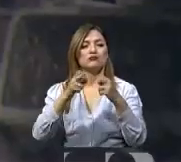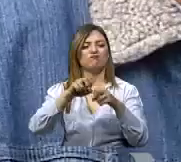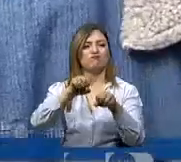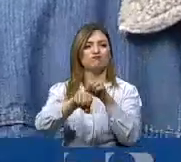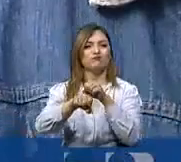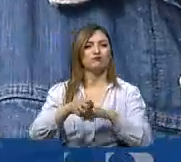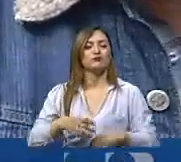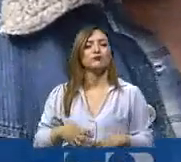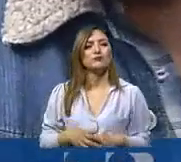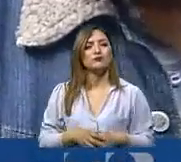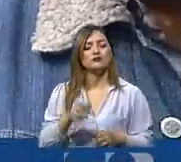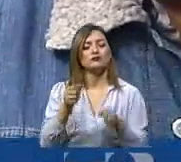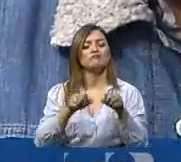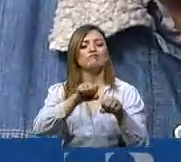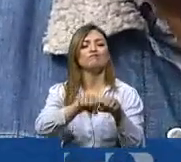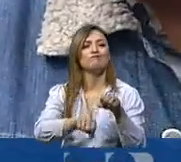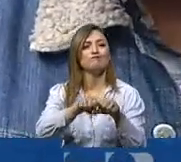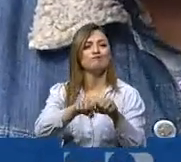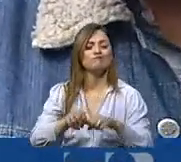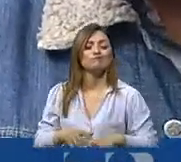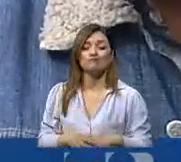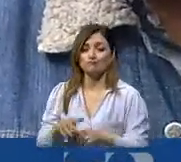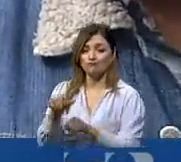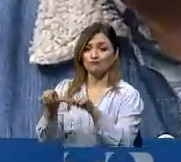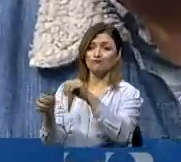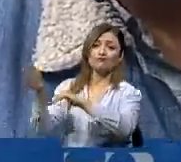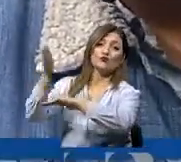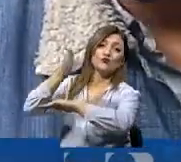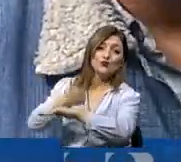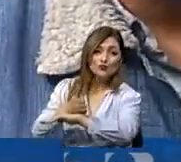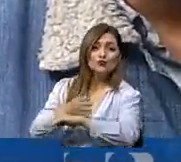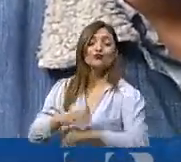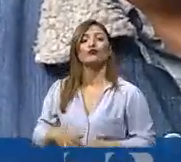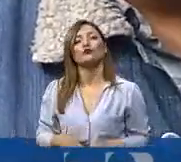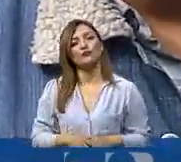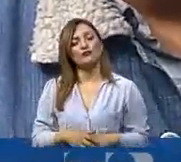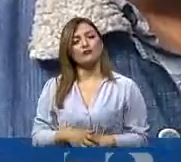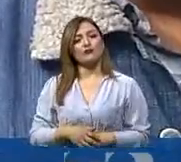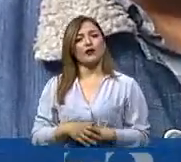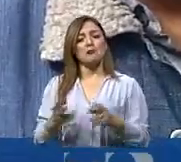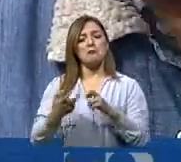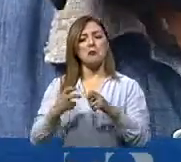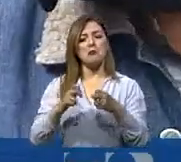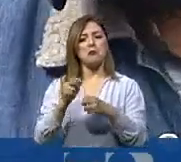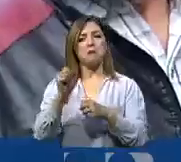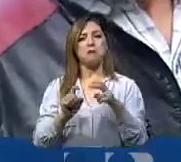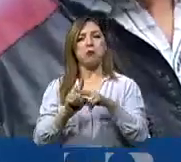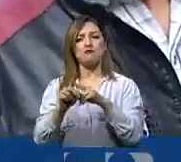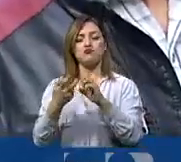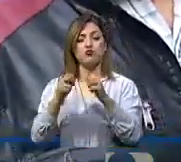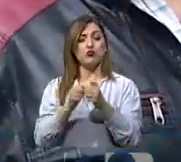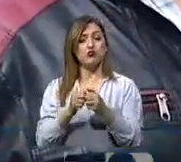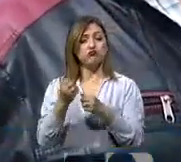problemas. Vehículos dañados vienen desde la administración anterior, en donde venimos acarreando un sinnúmero de inconvenientes.